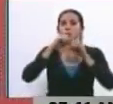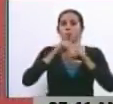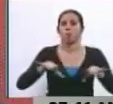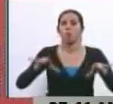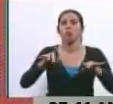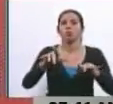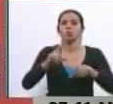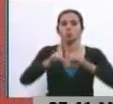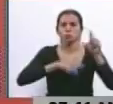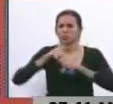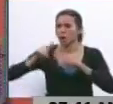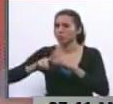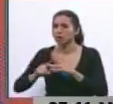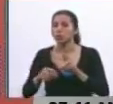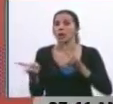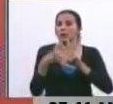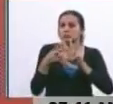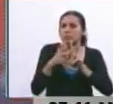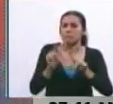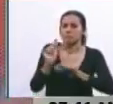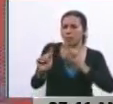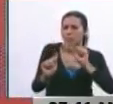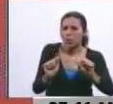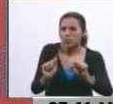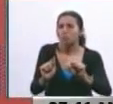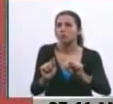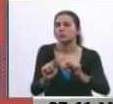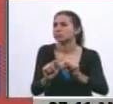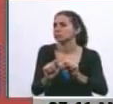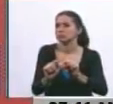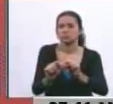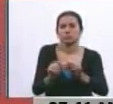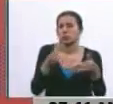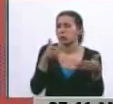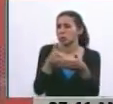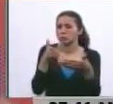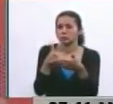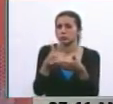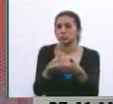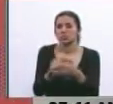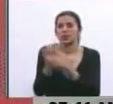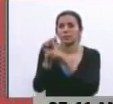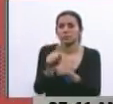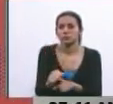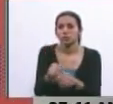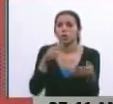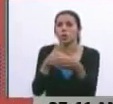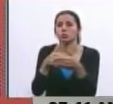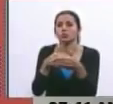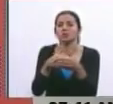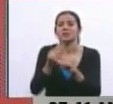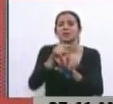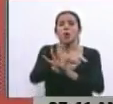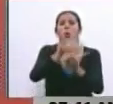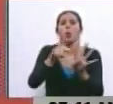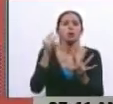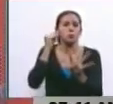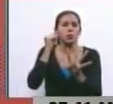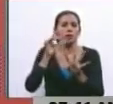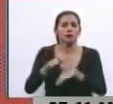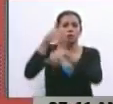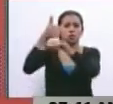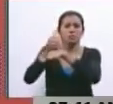críticas contundentes, inclusive algunas etiquetas de insulto, profiriendo todo tipo de discriminación hacia las rectoras del Consejo Nacional Electoral. ¿Cómo se